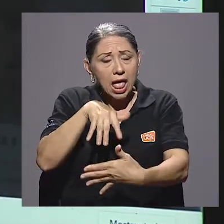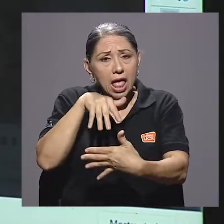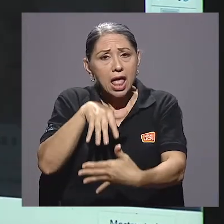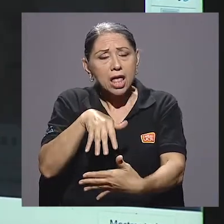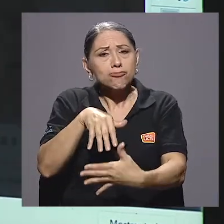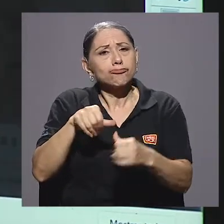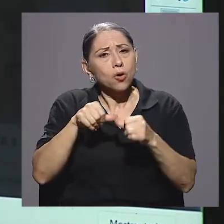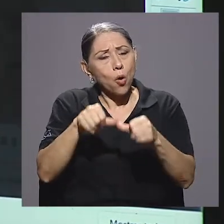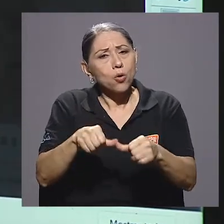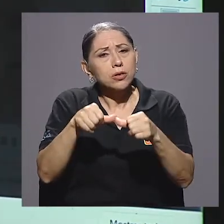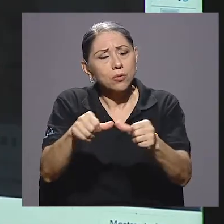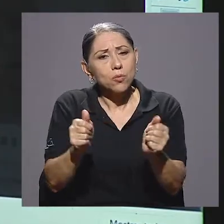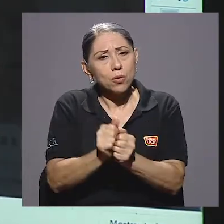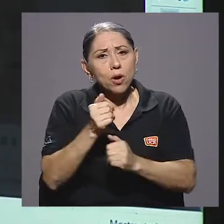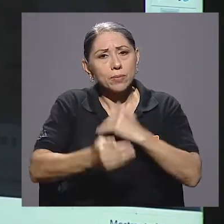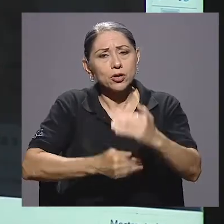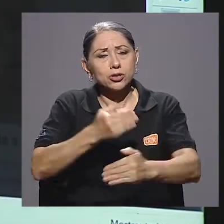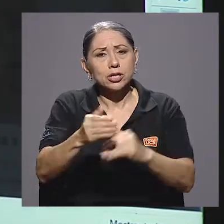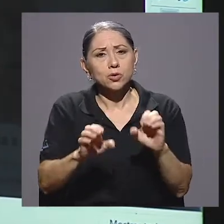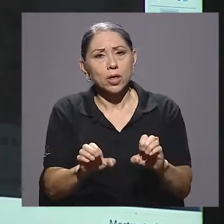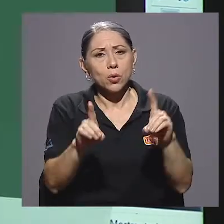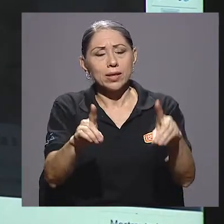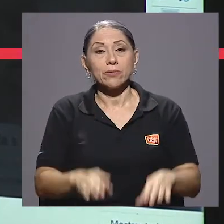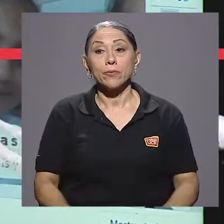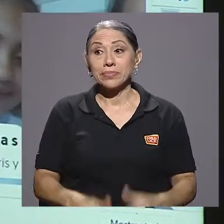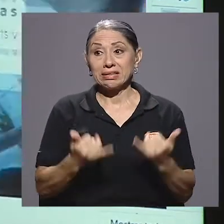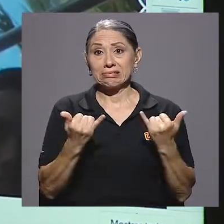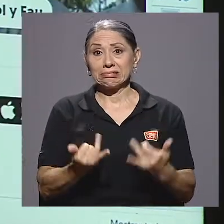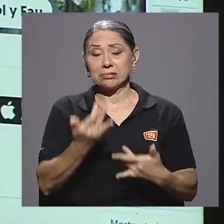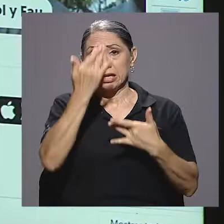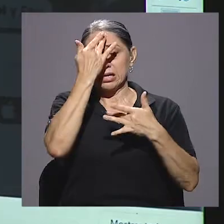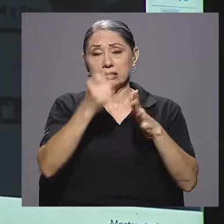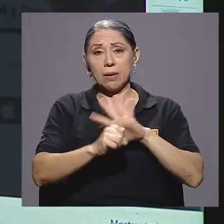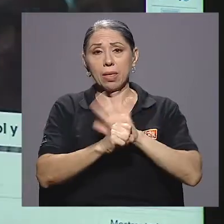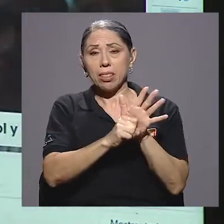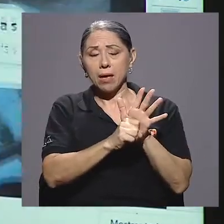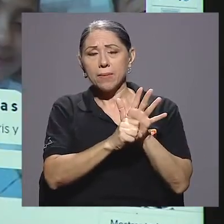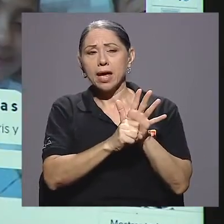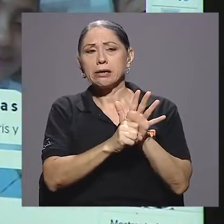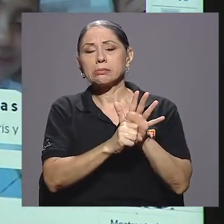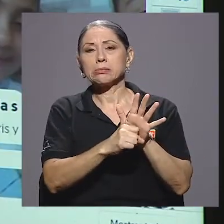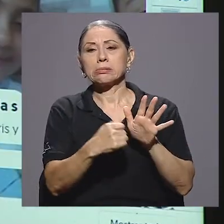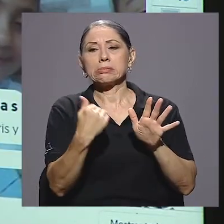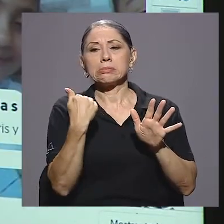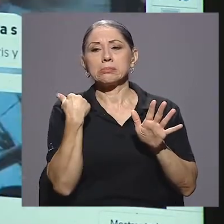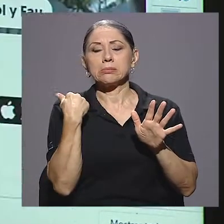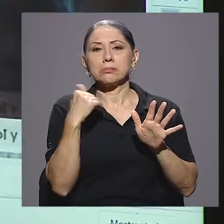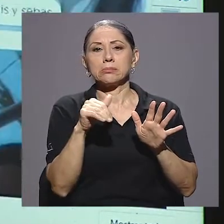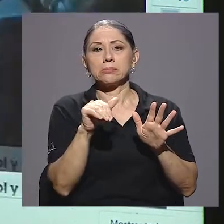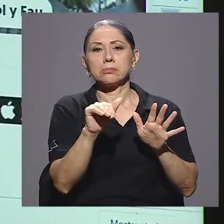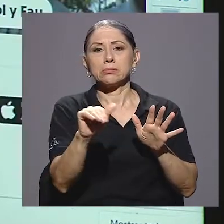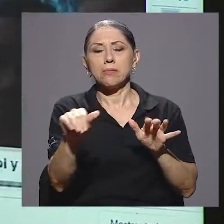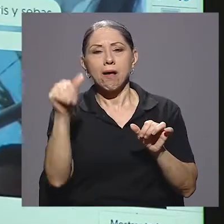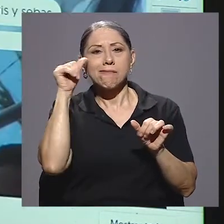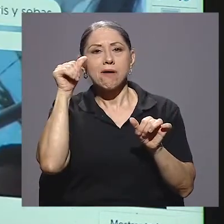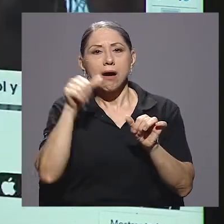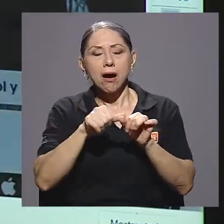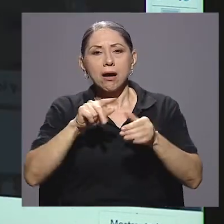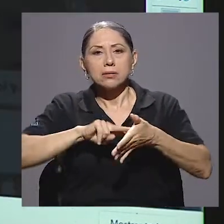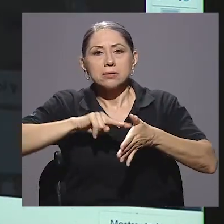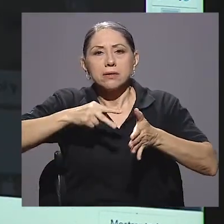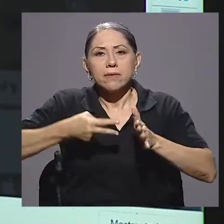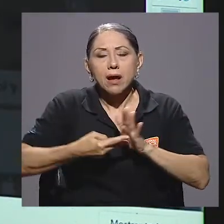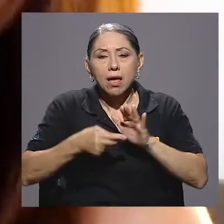educativo continúen con el proceso. Esta pandemia nos ha recordado